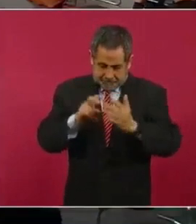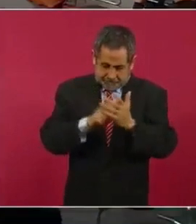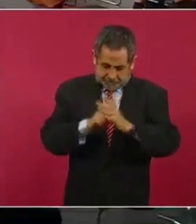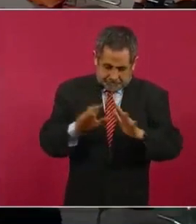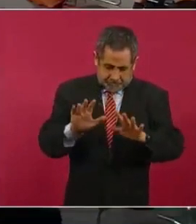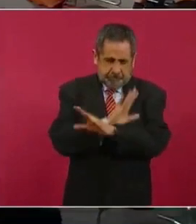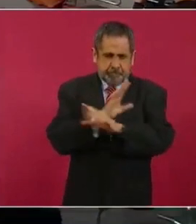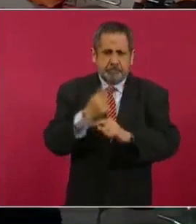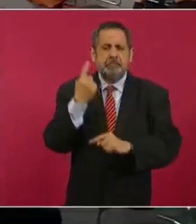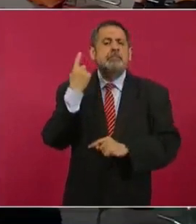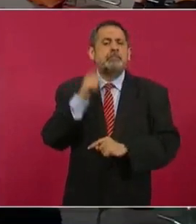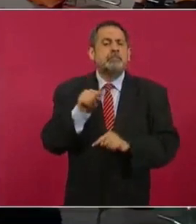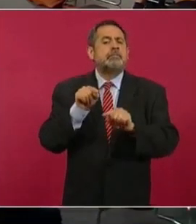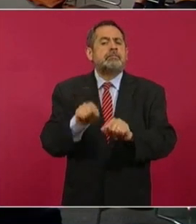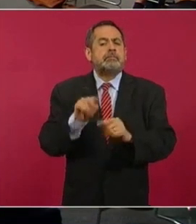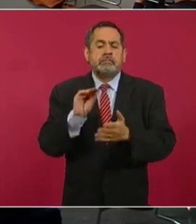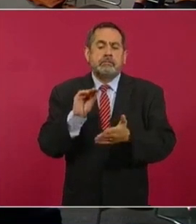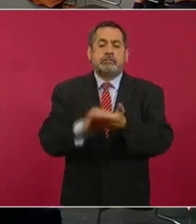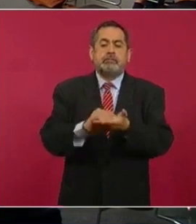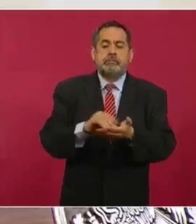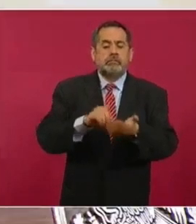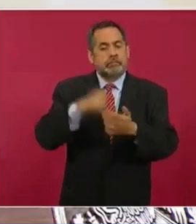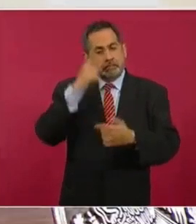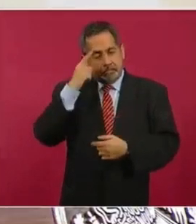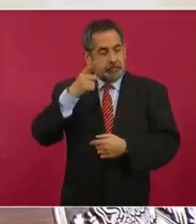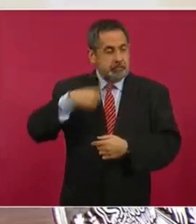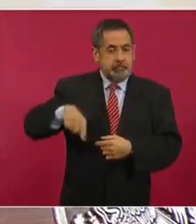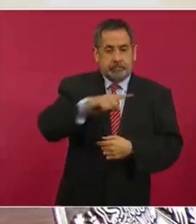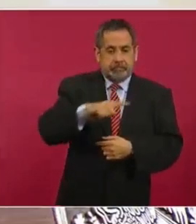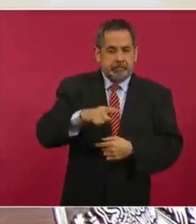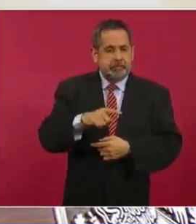para que la educación